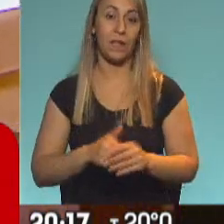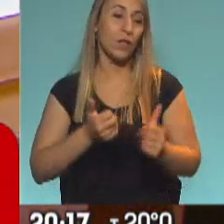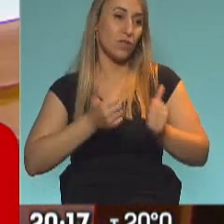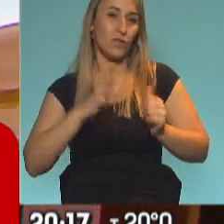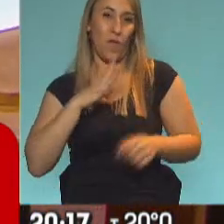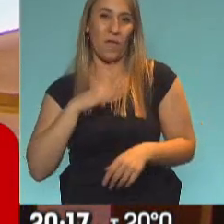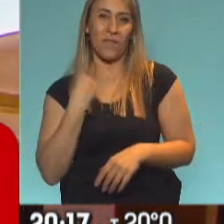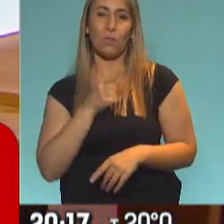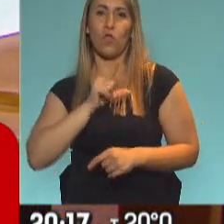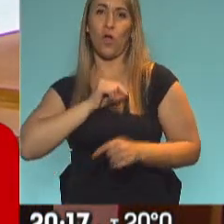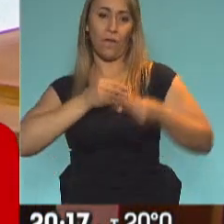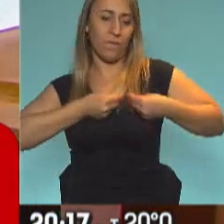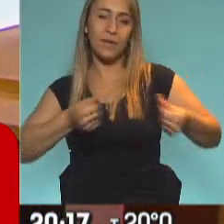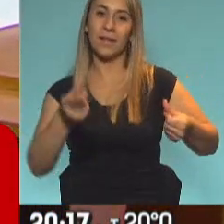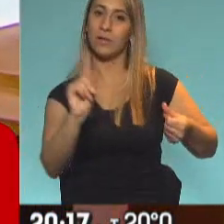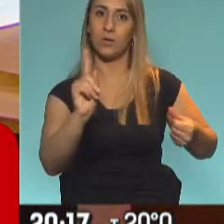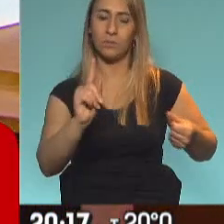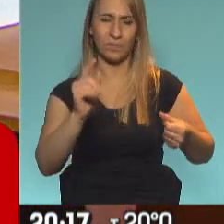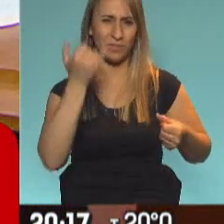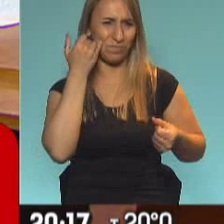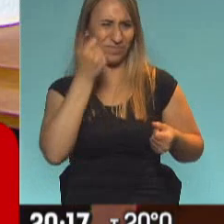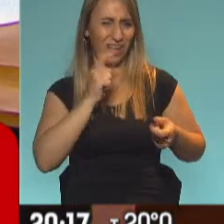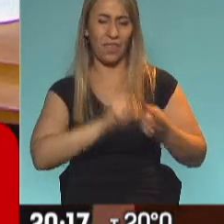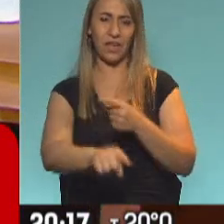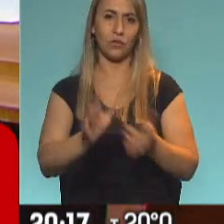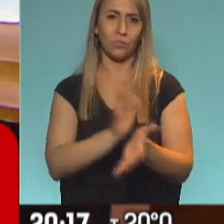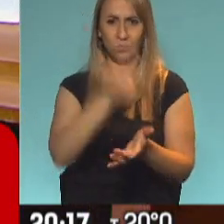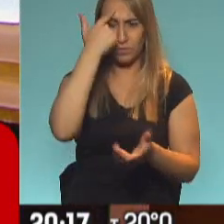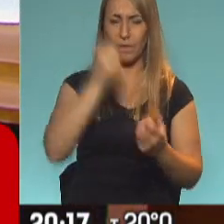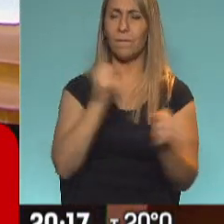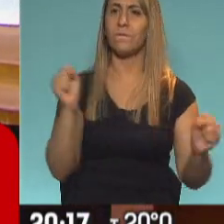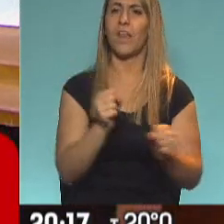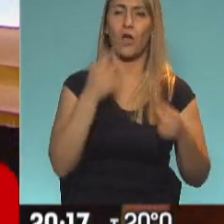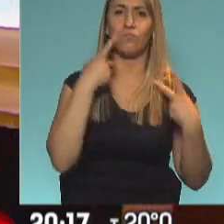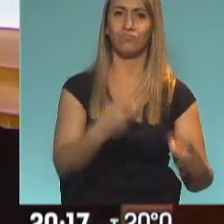no cerramos el duelo y ya la letra fría de la investigación judicial. Vamos a seguir, hay más preguntas.